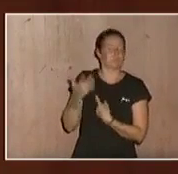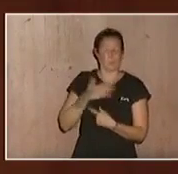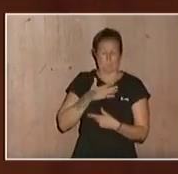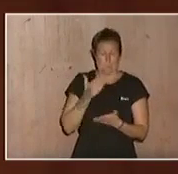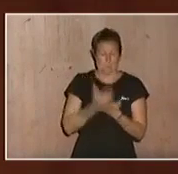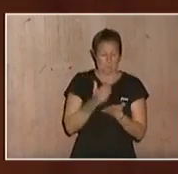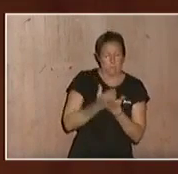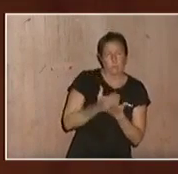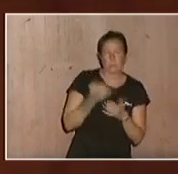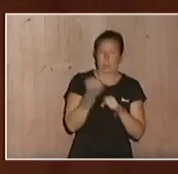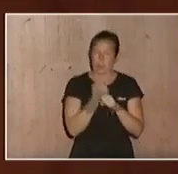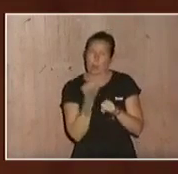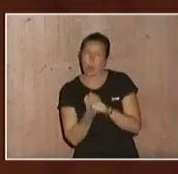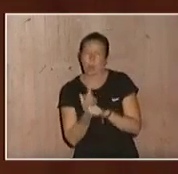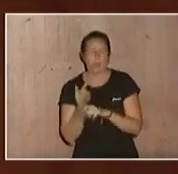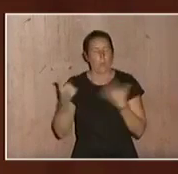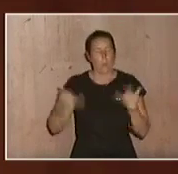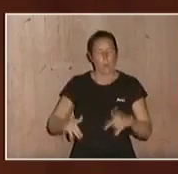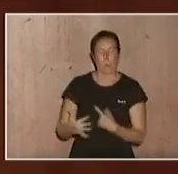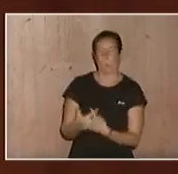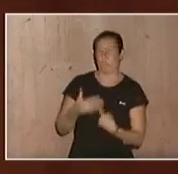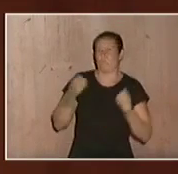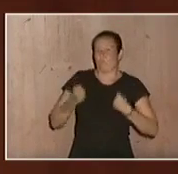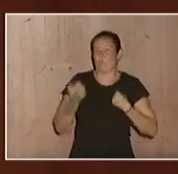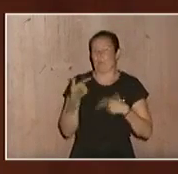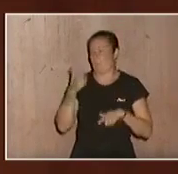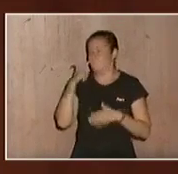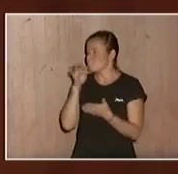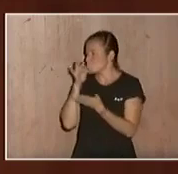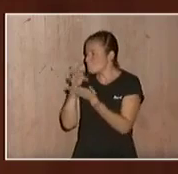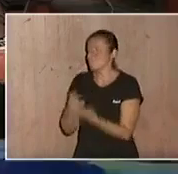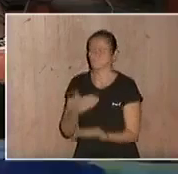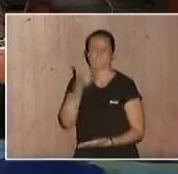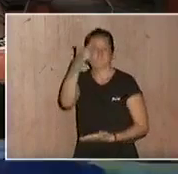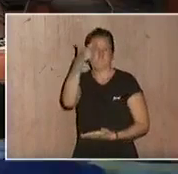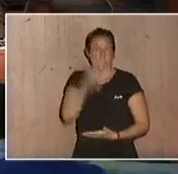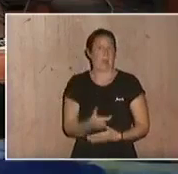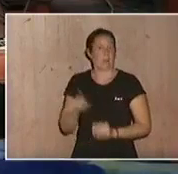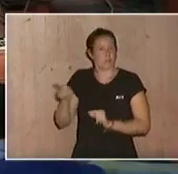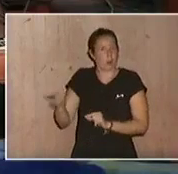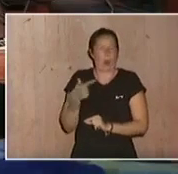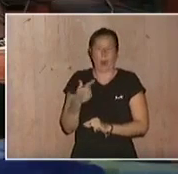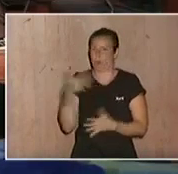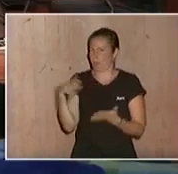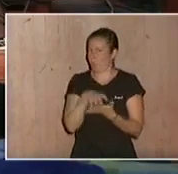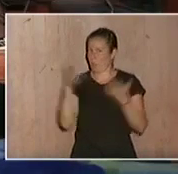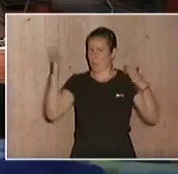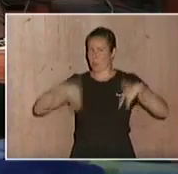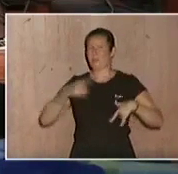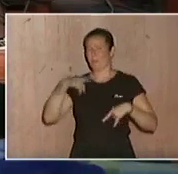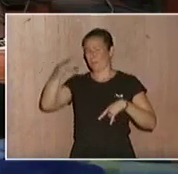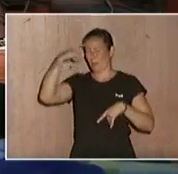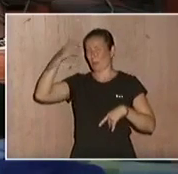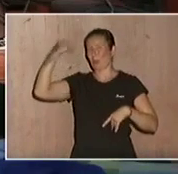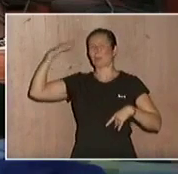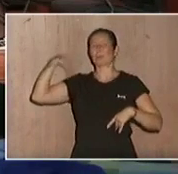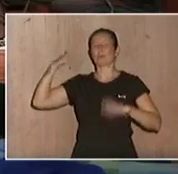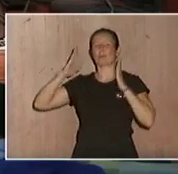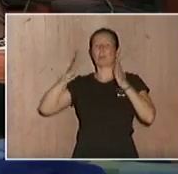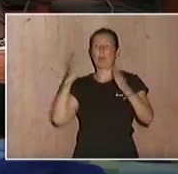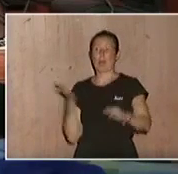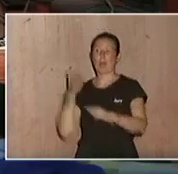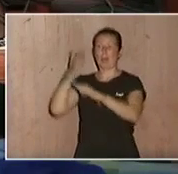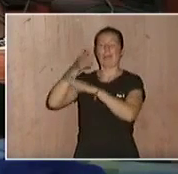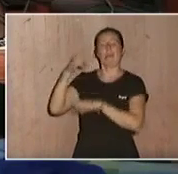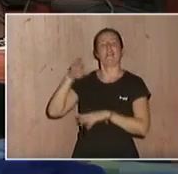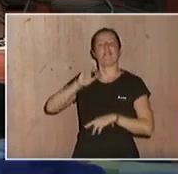carreras y su compromiso personal ha sido incuestionable. Recuerdo vivamente cómo nos acogía en Rochester, tratándonos